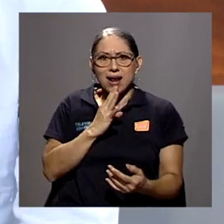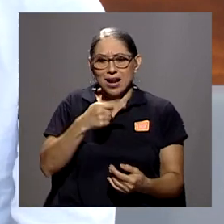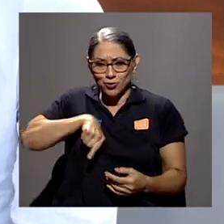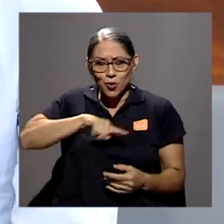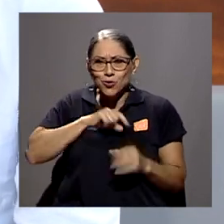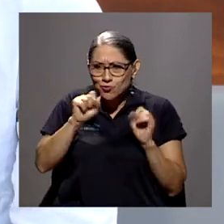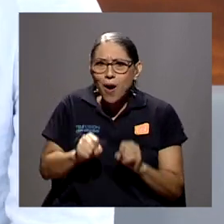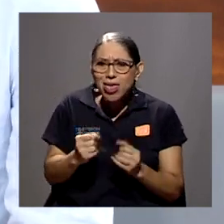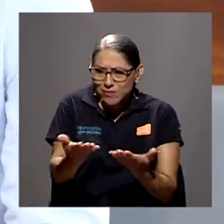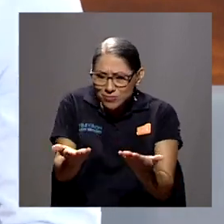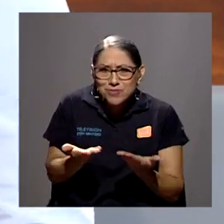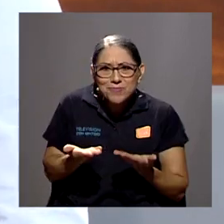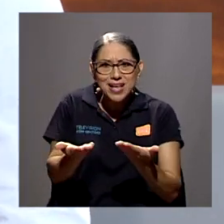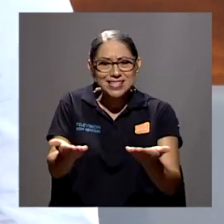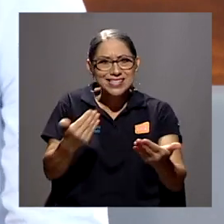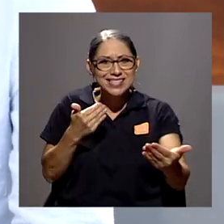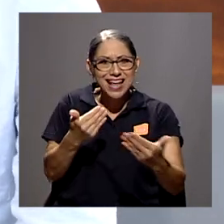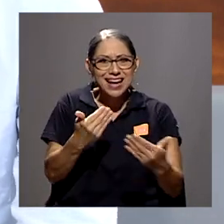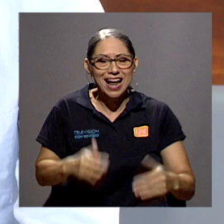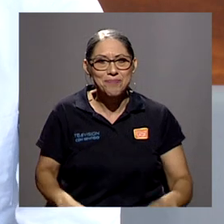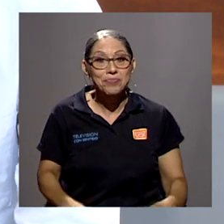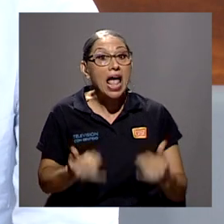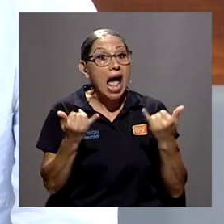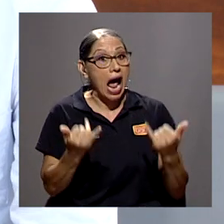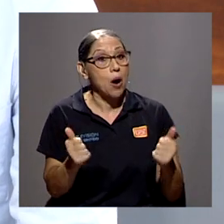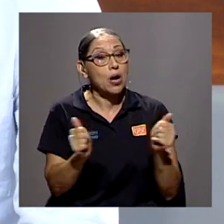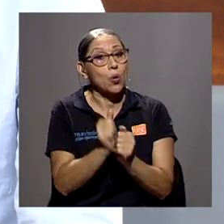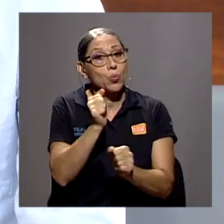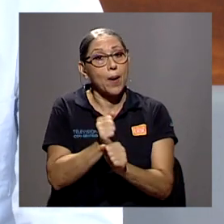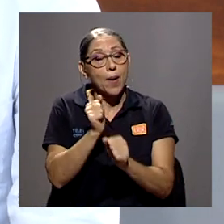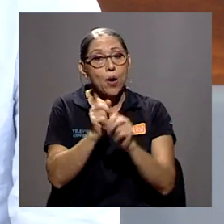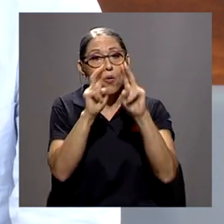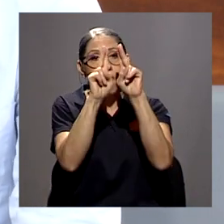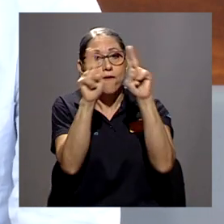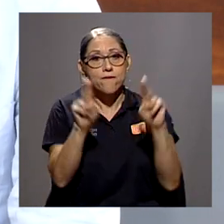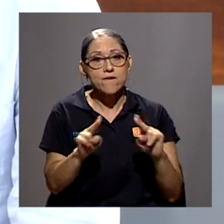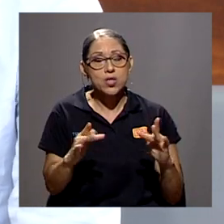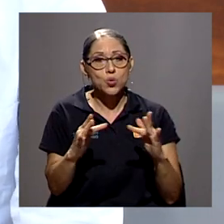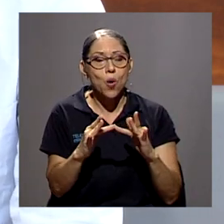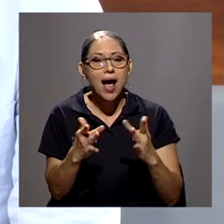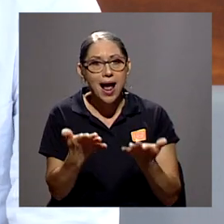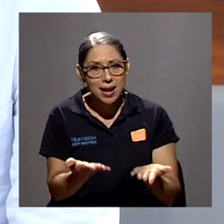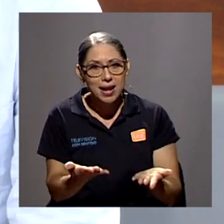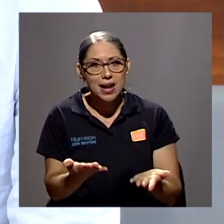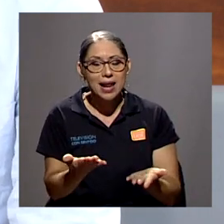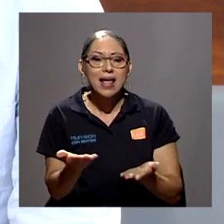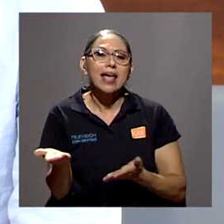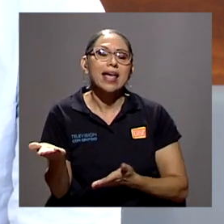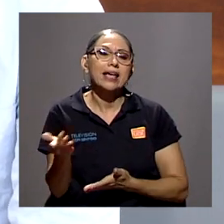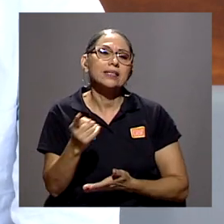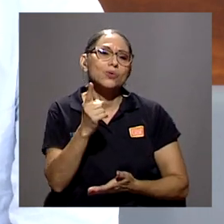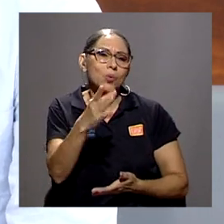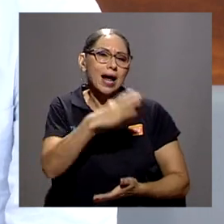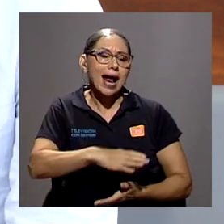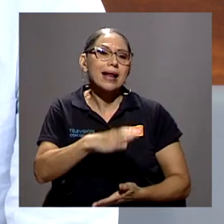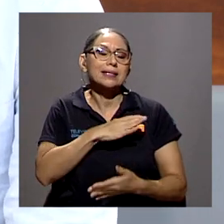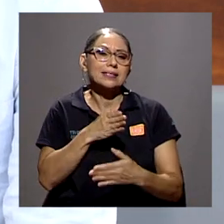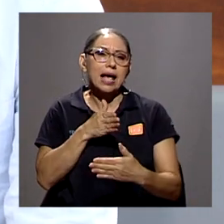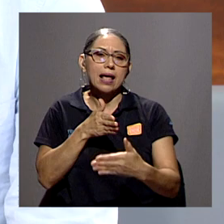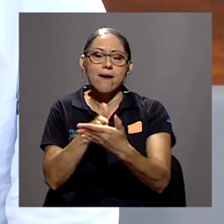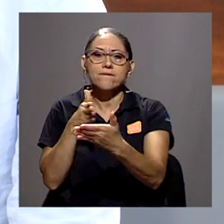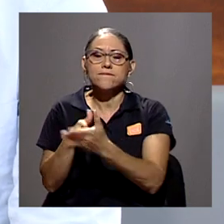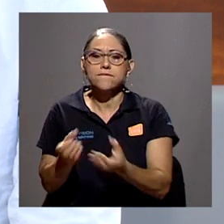hace que estemos cerca ahora la virtualidad definitivamente es un es un factor que ha venido a afectar mucho